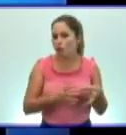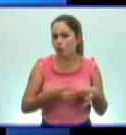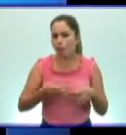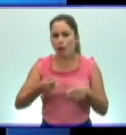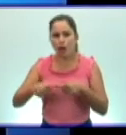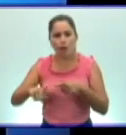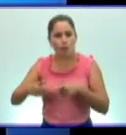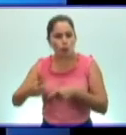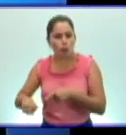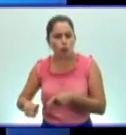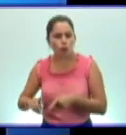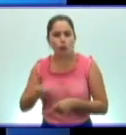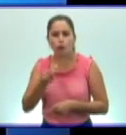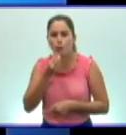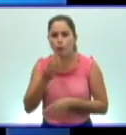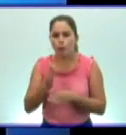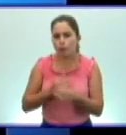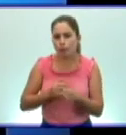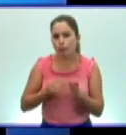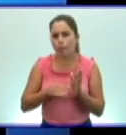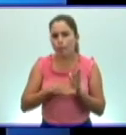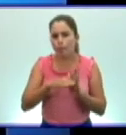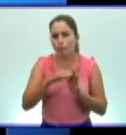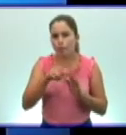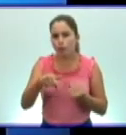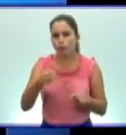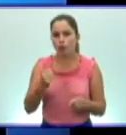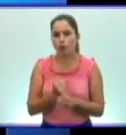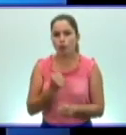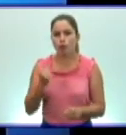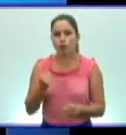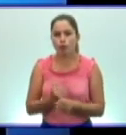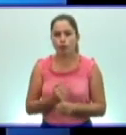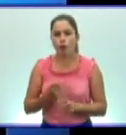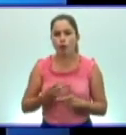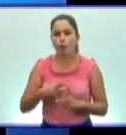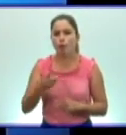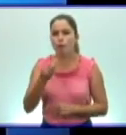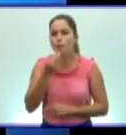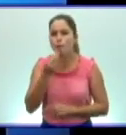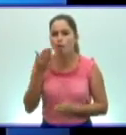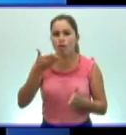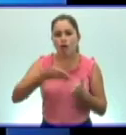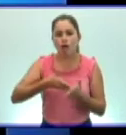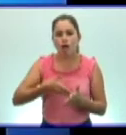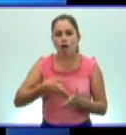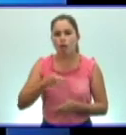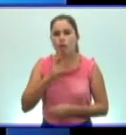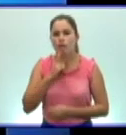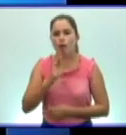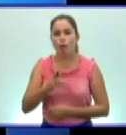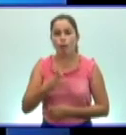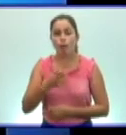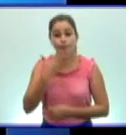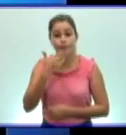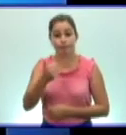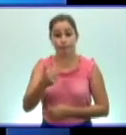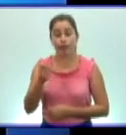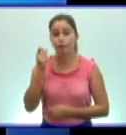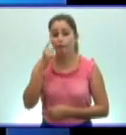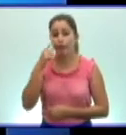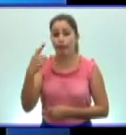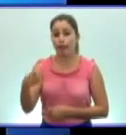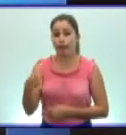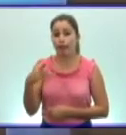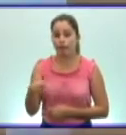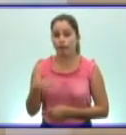sustituirse pasos de este algoritmo de trabajo y para poder llegar por supuesto a un resultado feliz al final del ejercicio. Ahora bien,